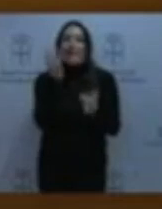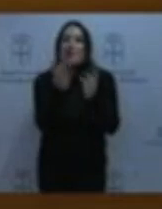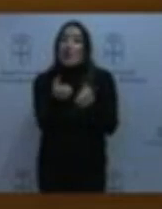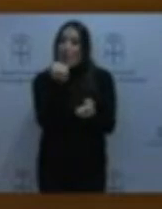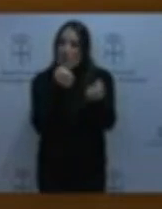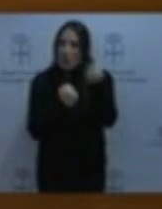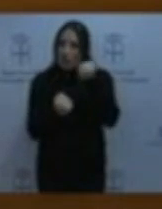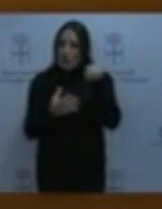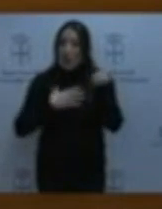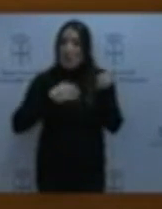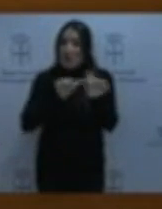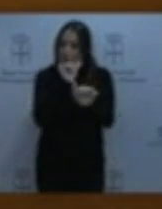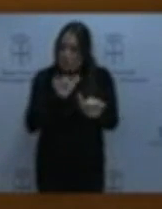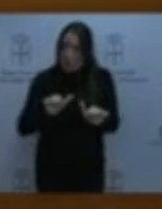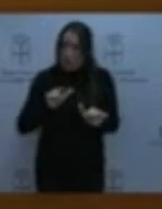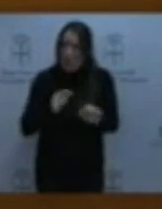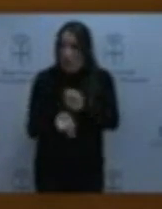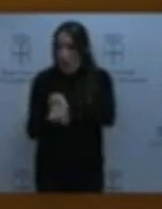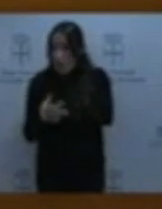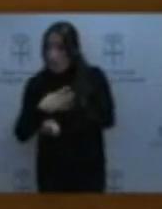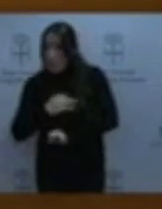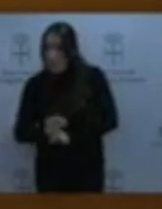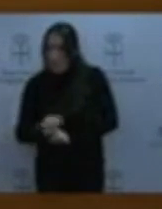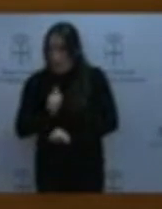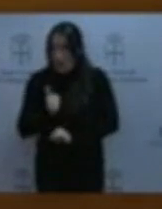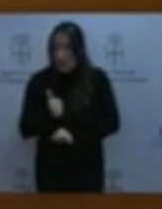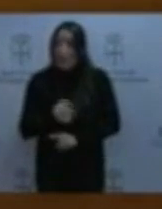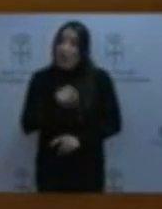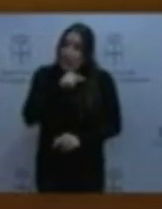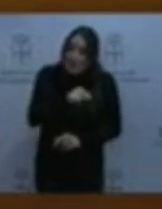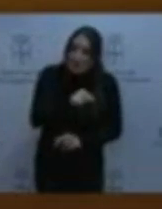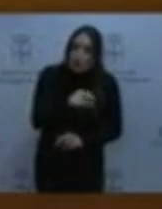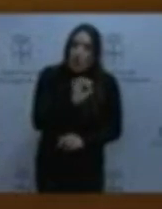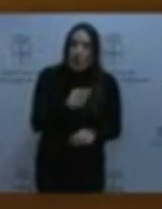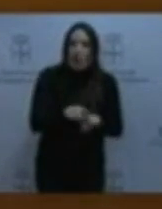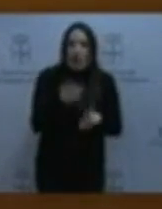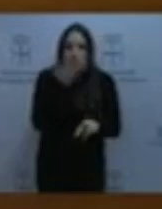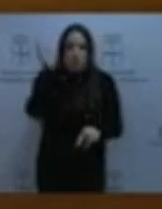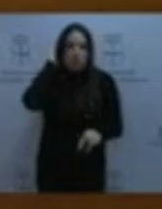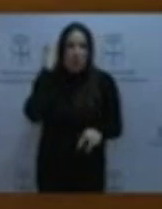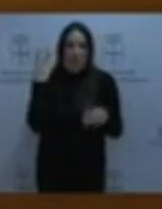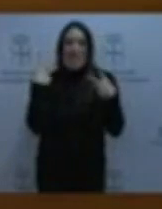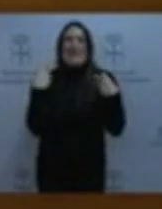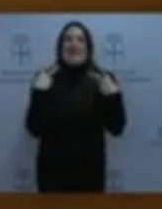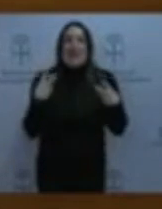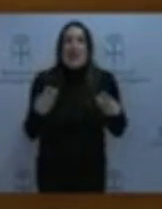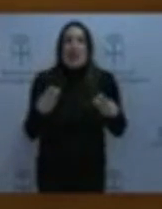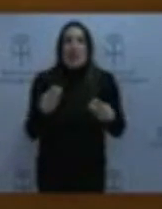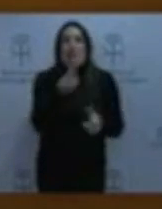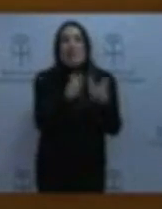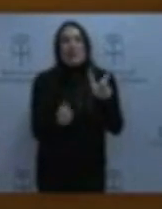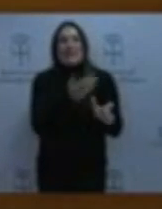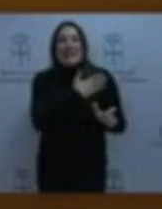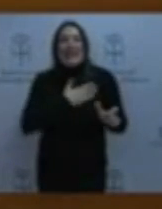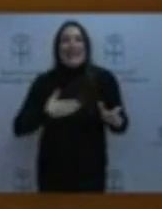tipo de fórmulas? Pero entre esto y la frivolidad fiscal de quienes le quieren regalar